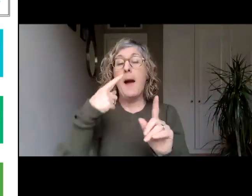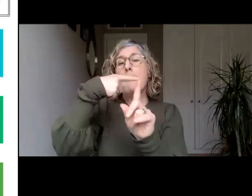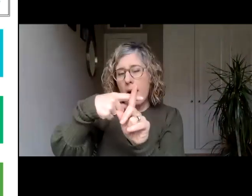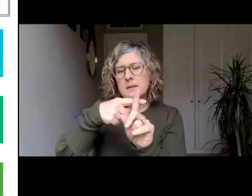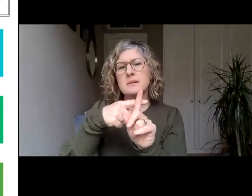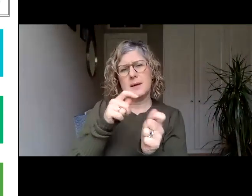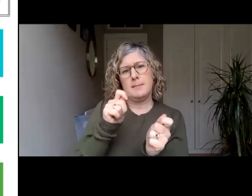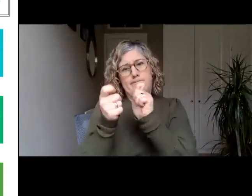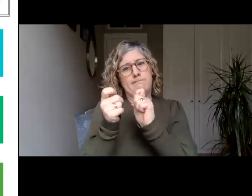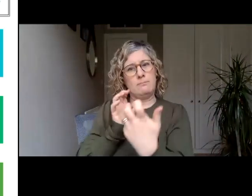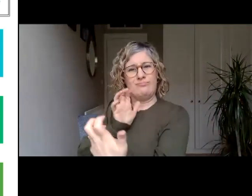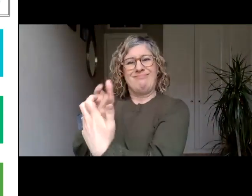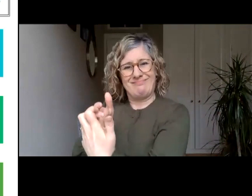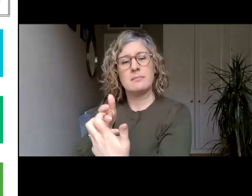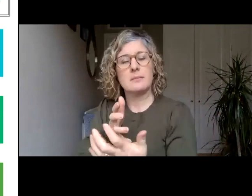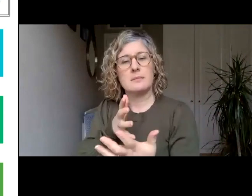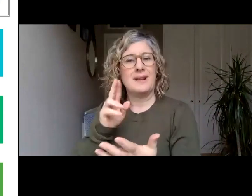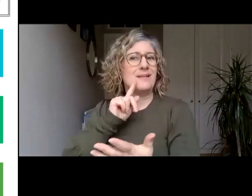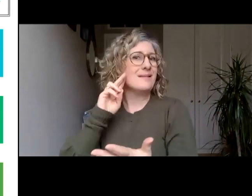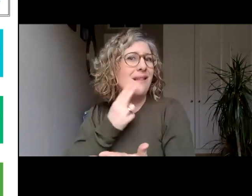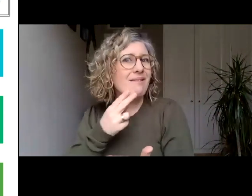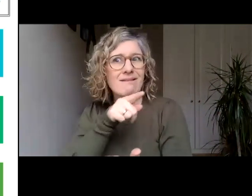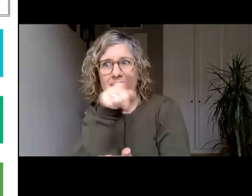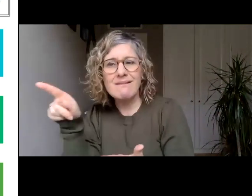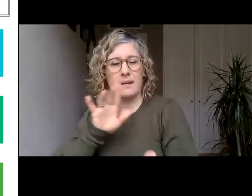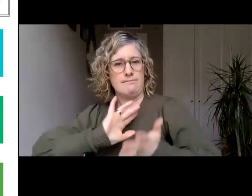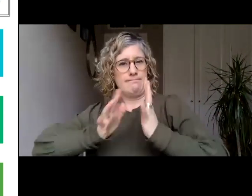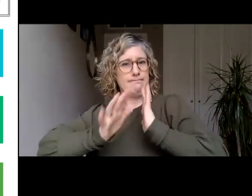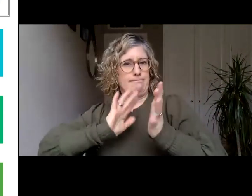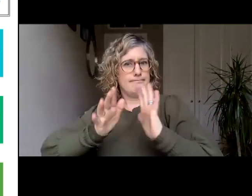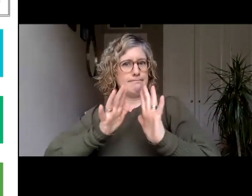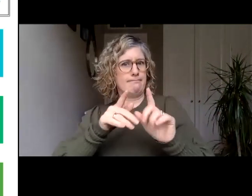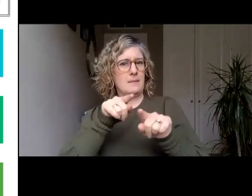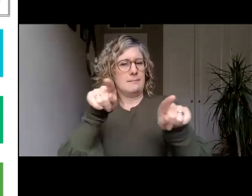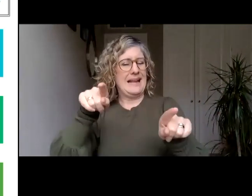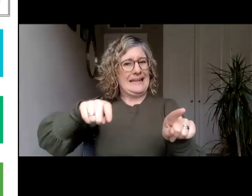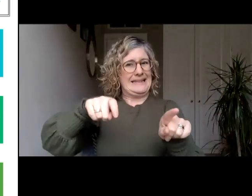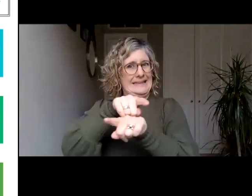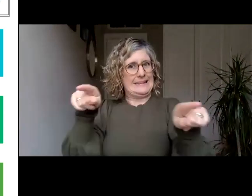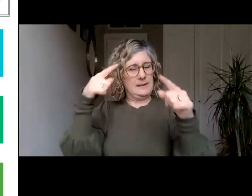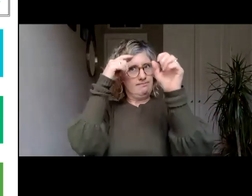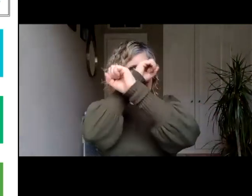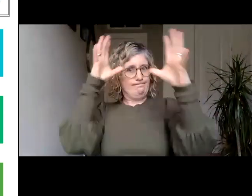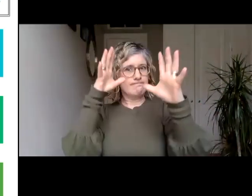El EMCI, el Máster Europeo en Interpretación de Conferencias, tiene su propio programa